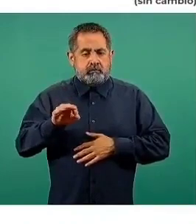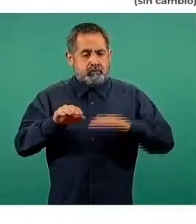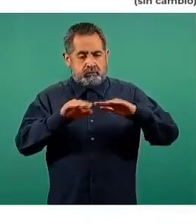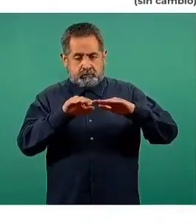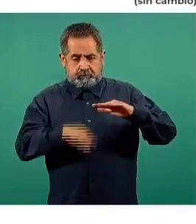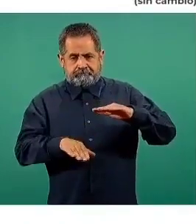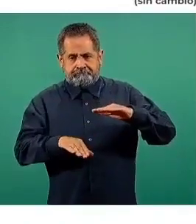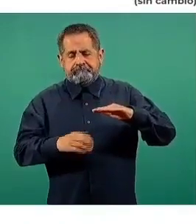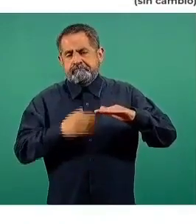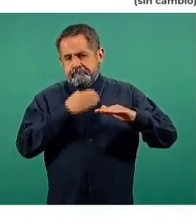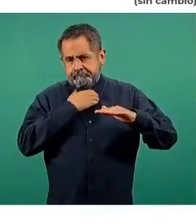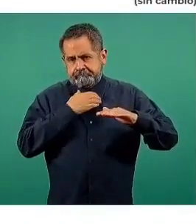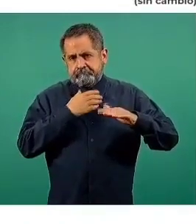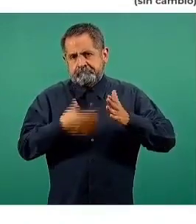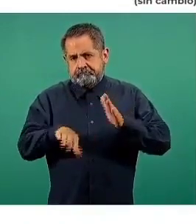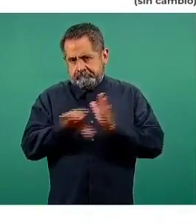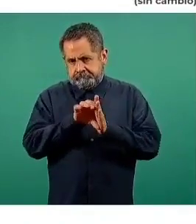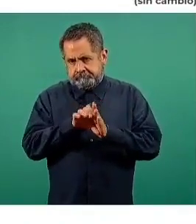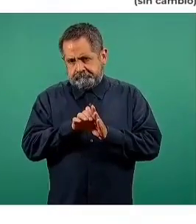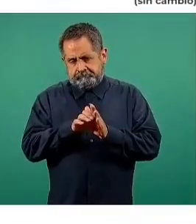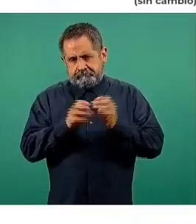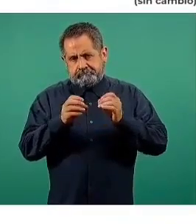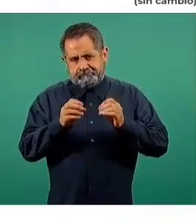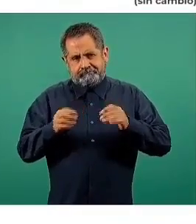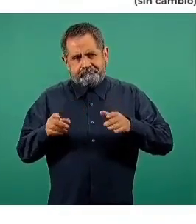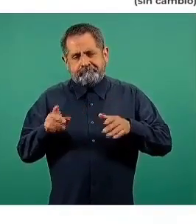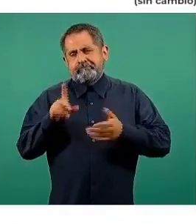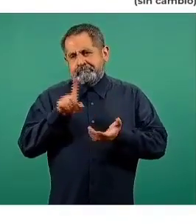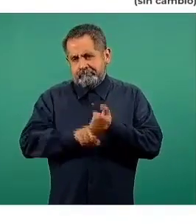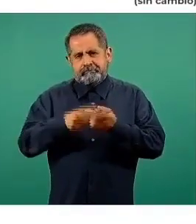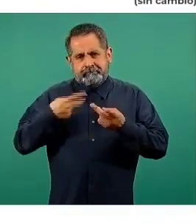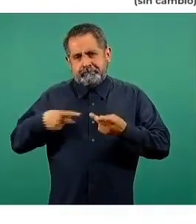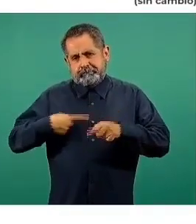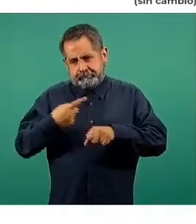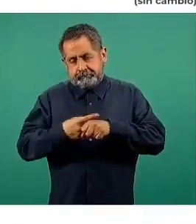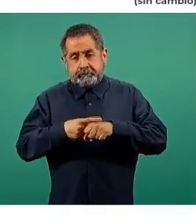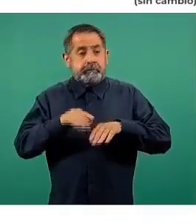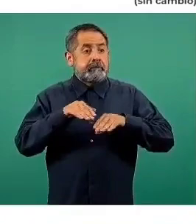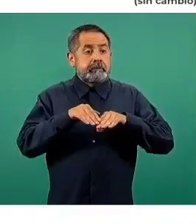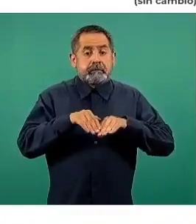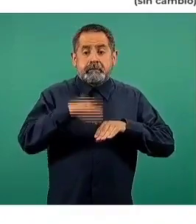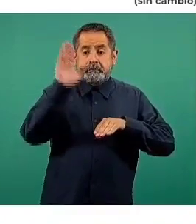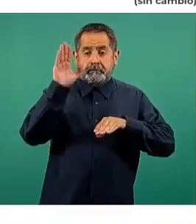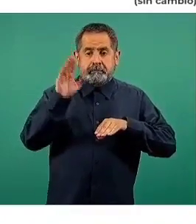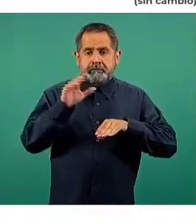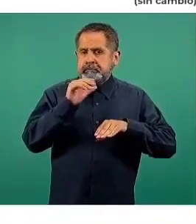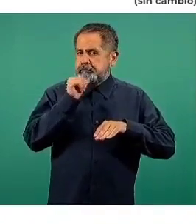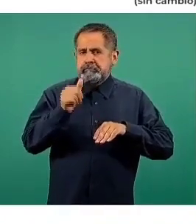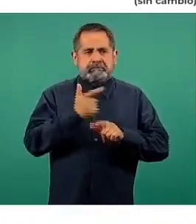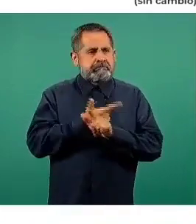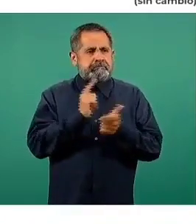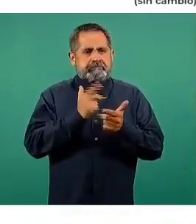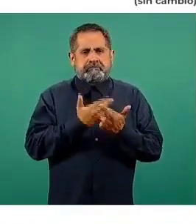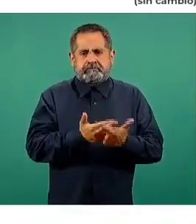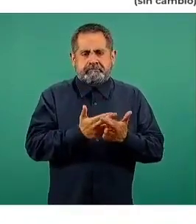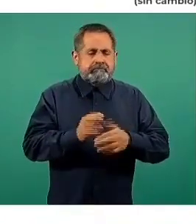ocupación nacional de las camas destinadas a la atención COVID, que no requieren